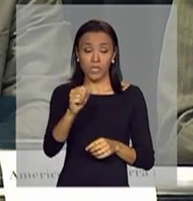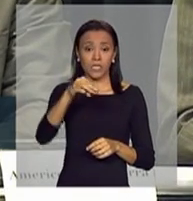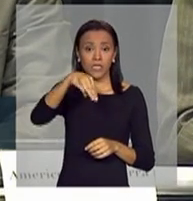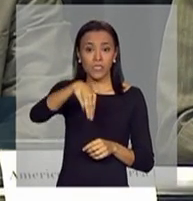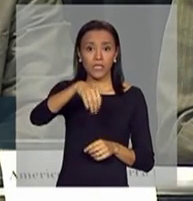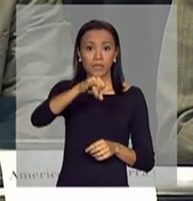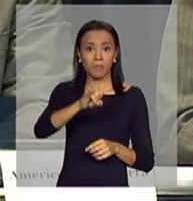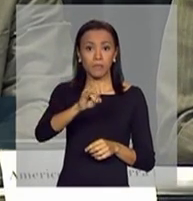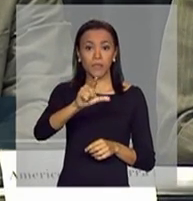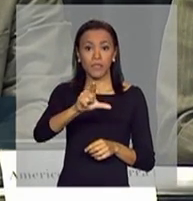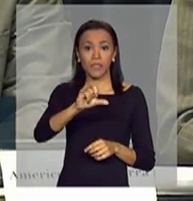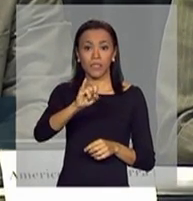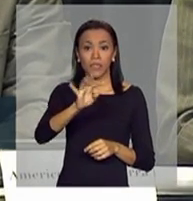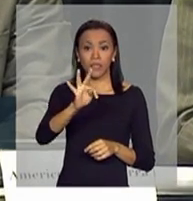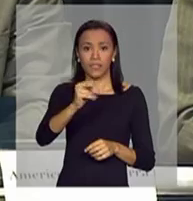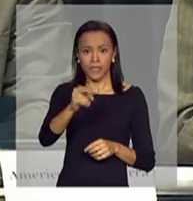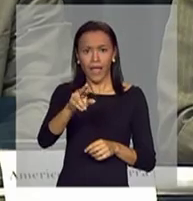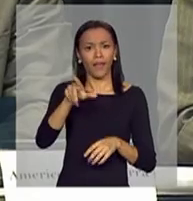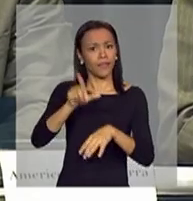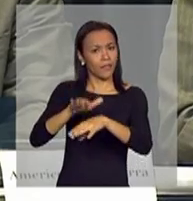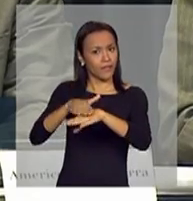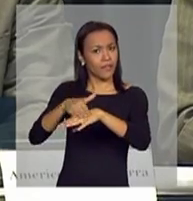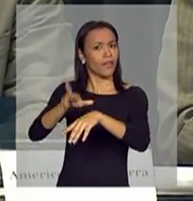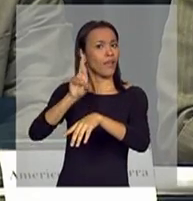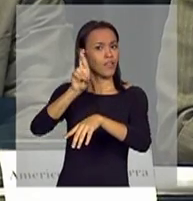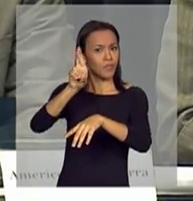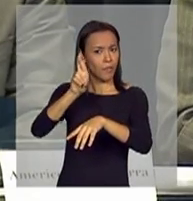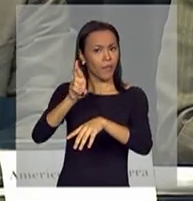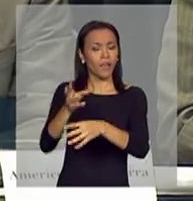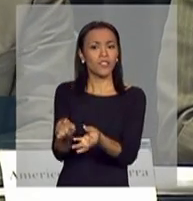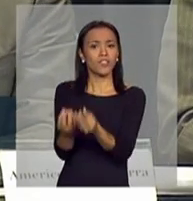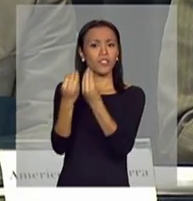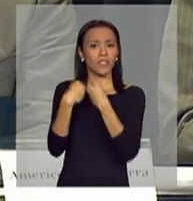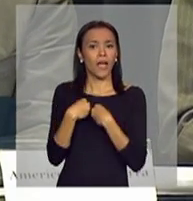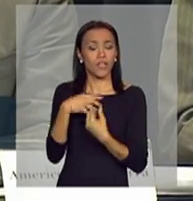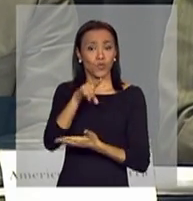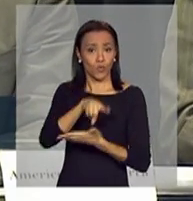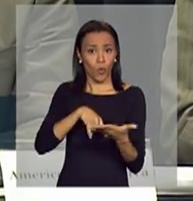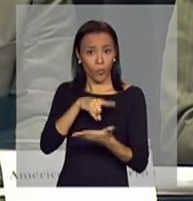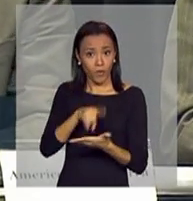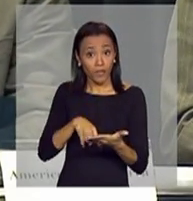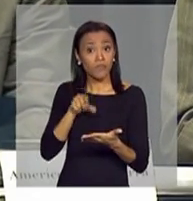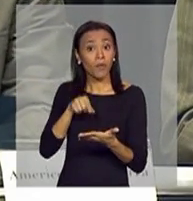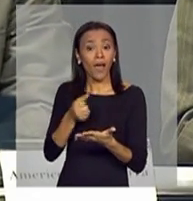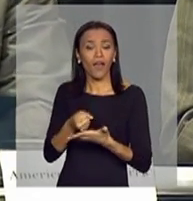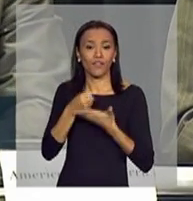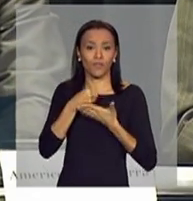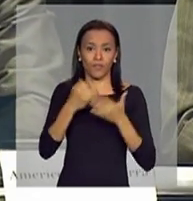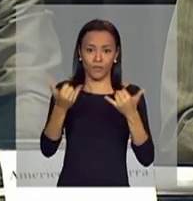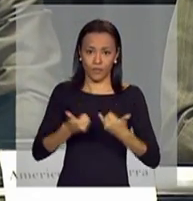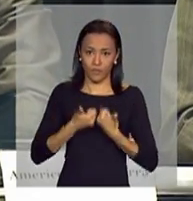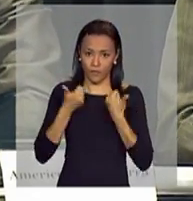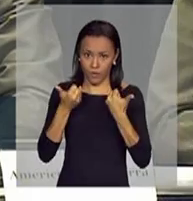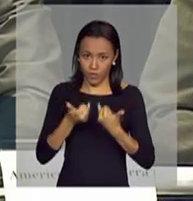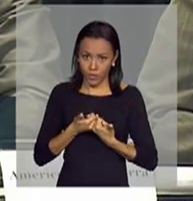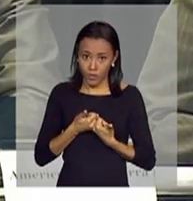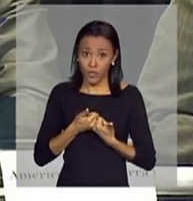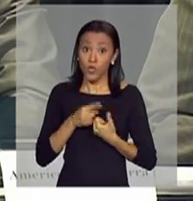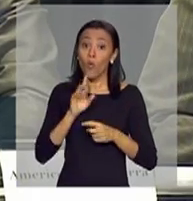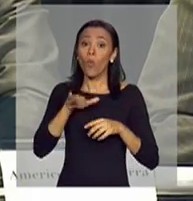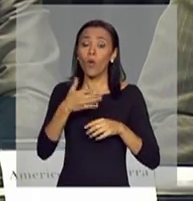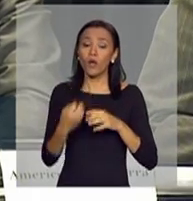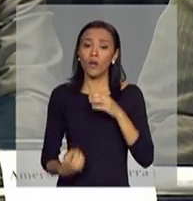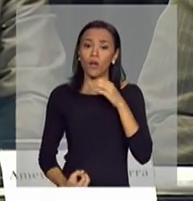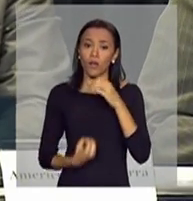de proporcionar toda la documentación. Me acuerdo muy bien, en el momento de la instalación de la Comisión de la